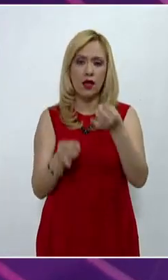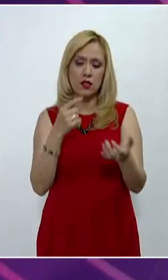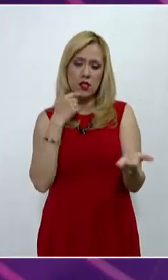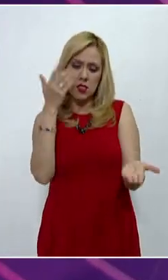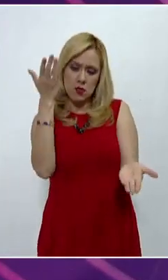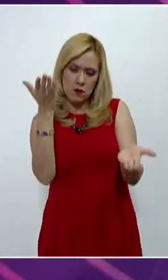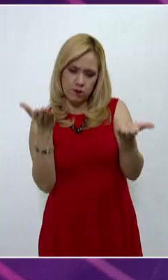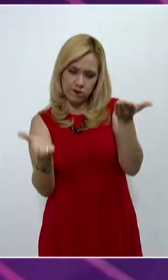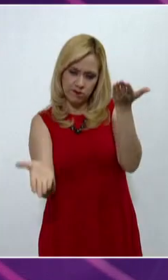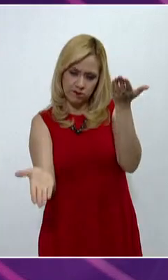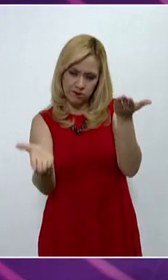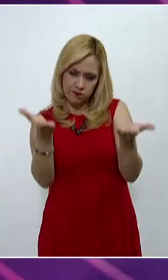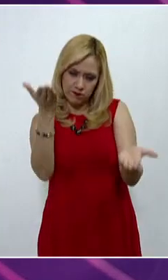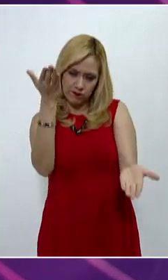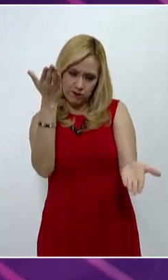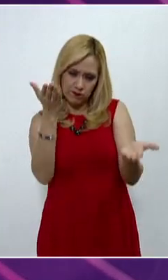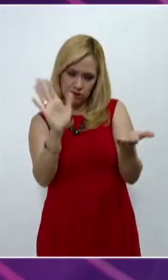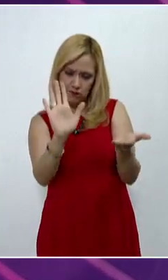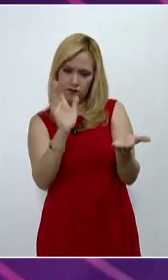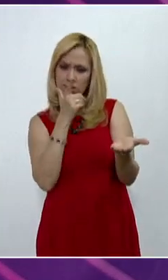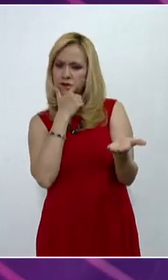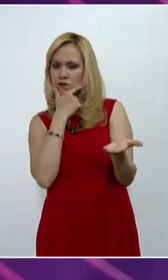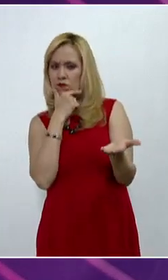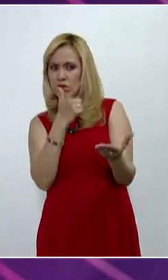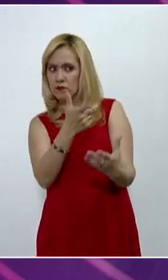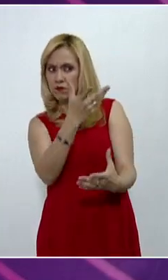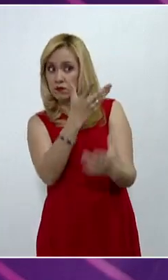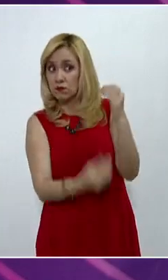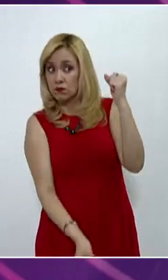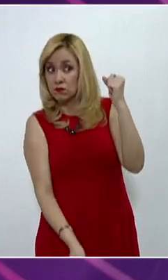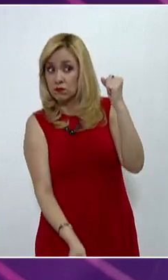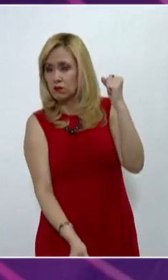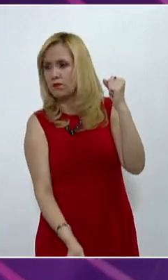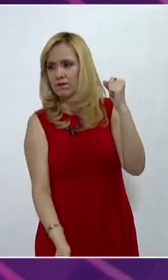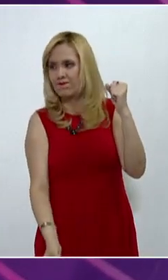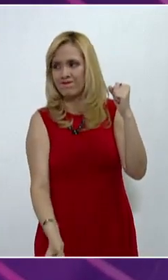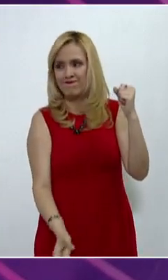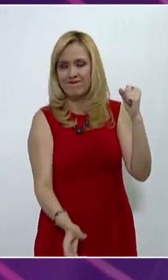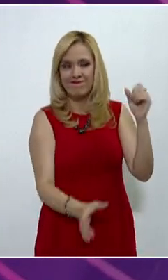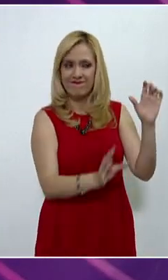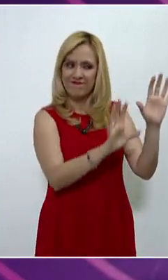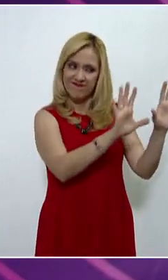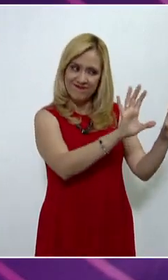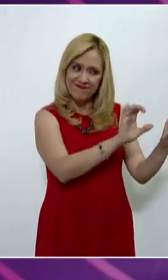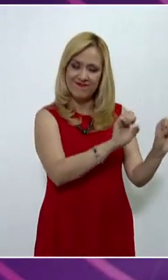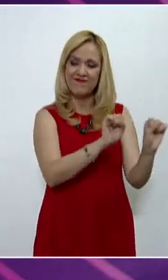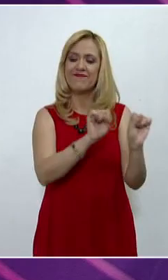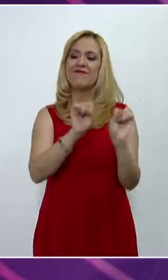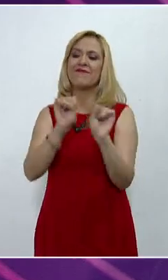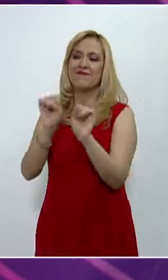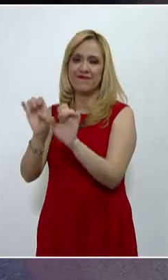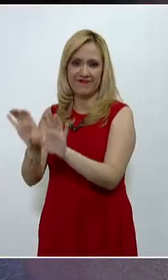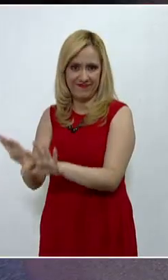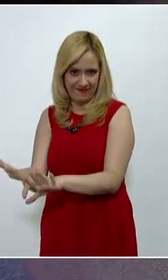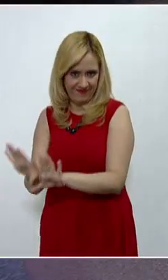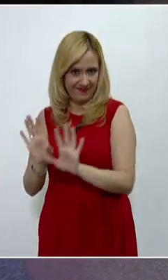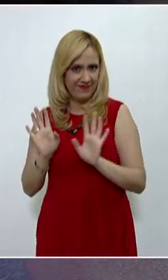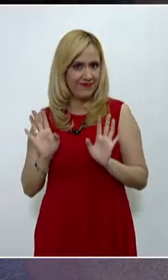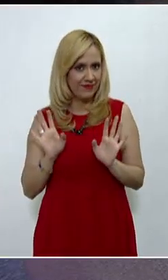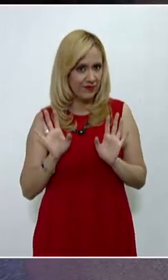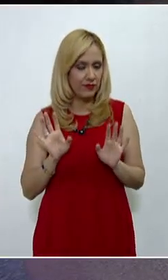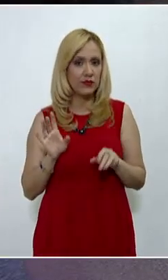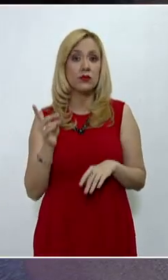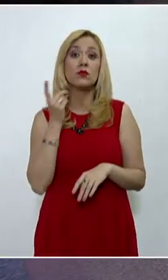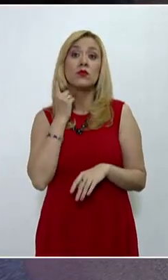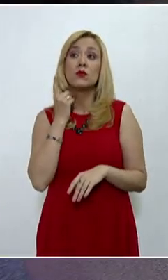la posibilidad de que la persona se vaya a escapar frente a la protección de su libertad personal, y entonces que caso a caso No que el legislador